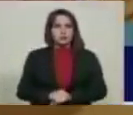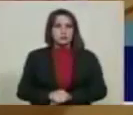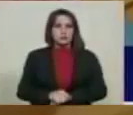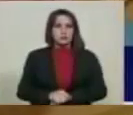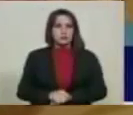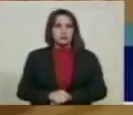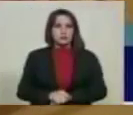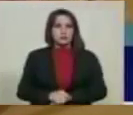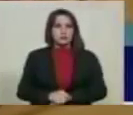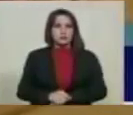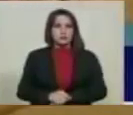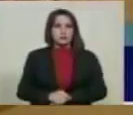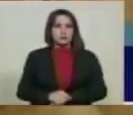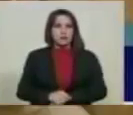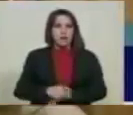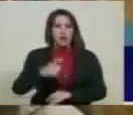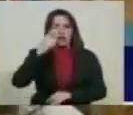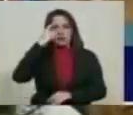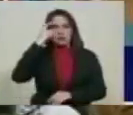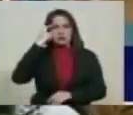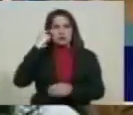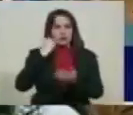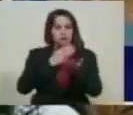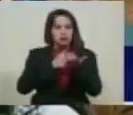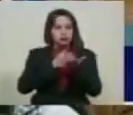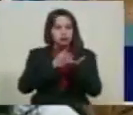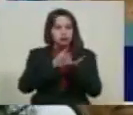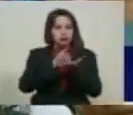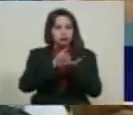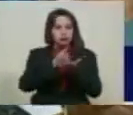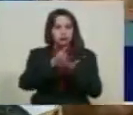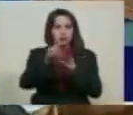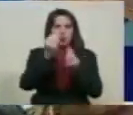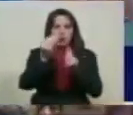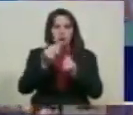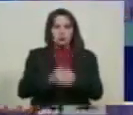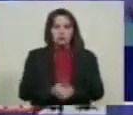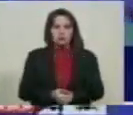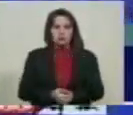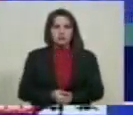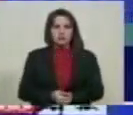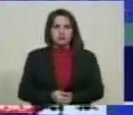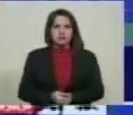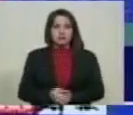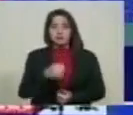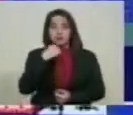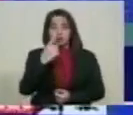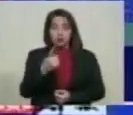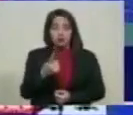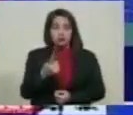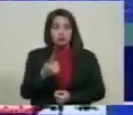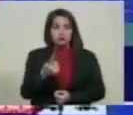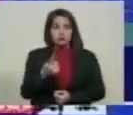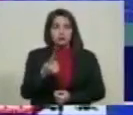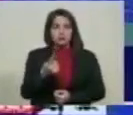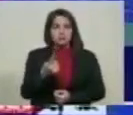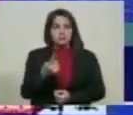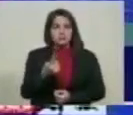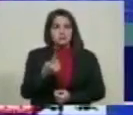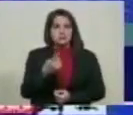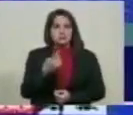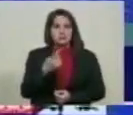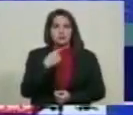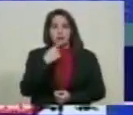y que ha sabido transitar todos los caminos. Yo digo, siempre afirmo,